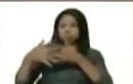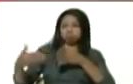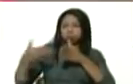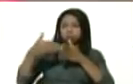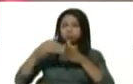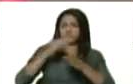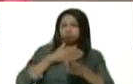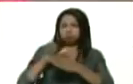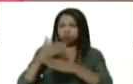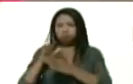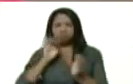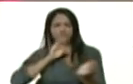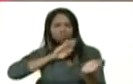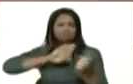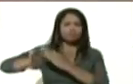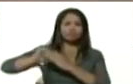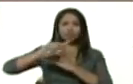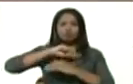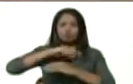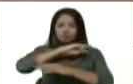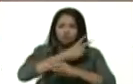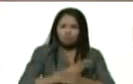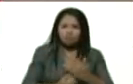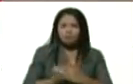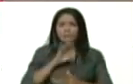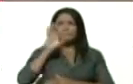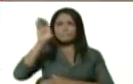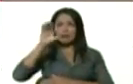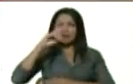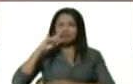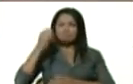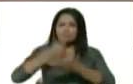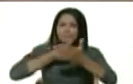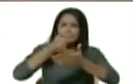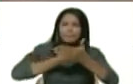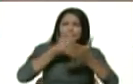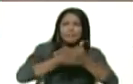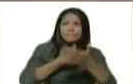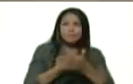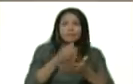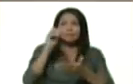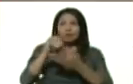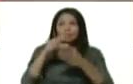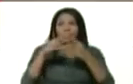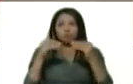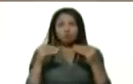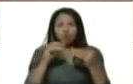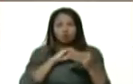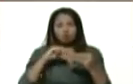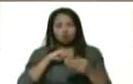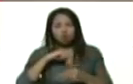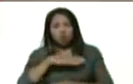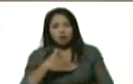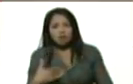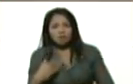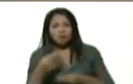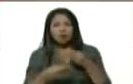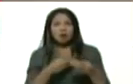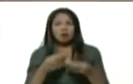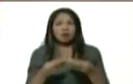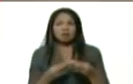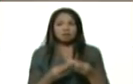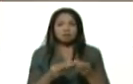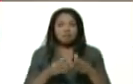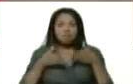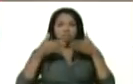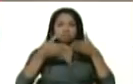remontar esos golpes y poner a nuestro país donde quiero que lo pongamos y todos aspiramos a ponerlo, en la senda